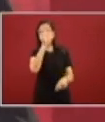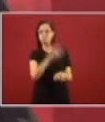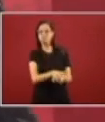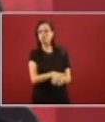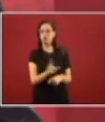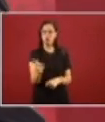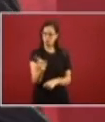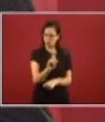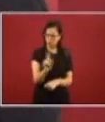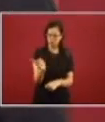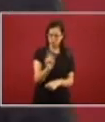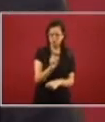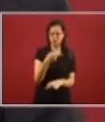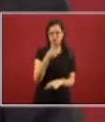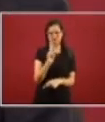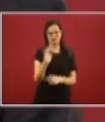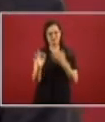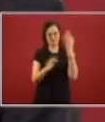porque